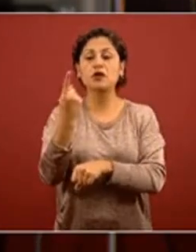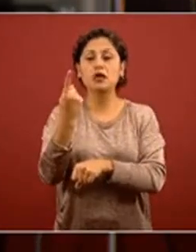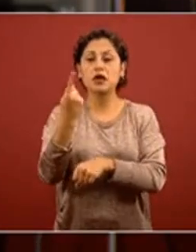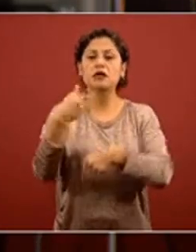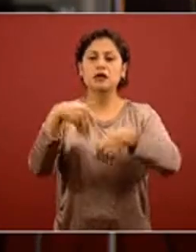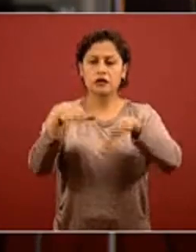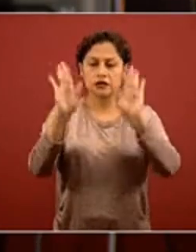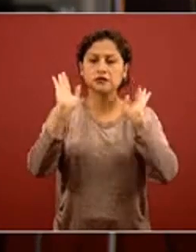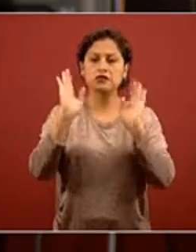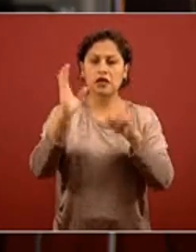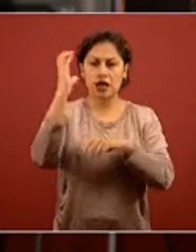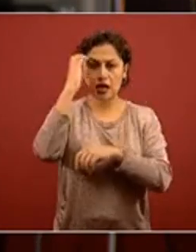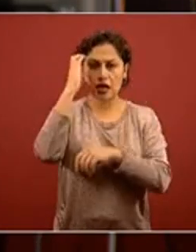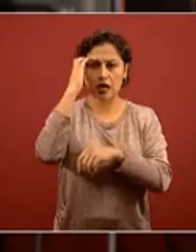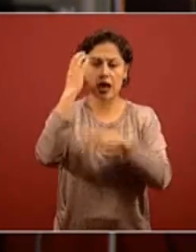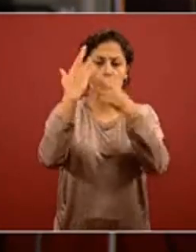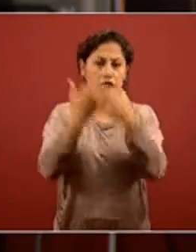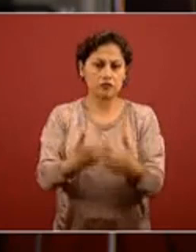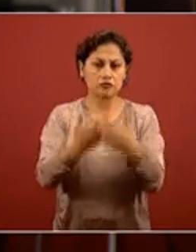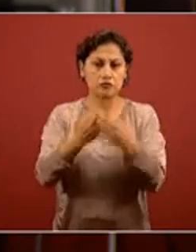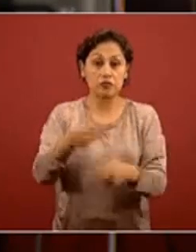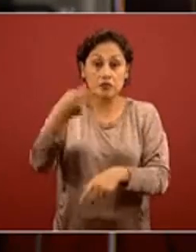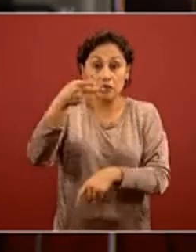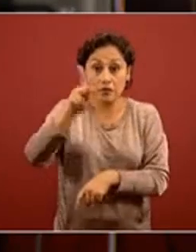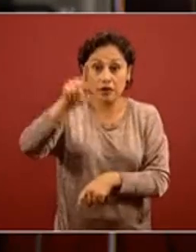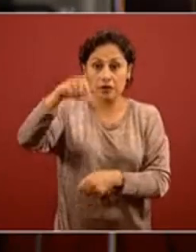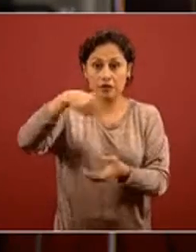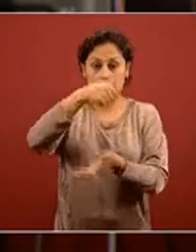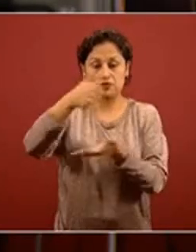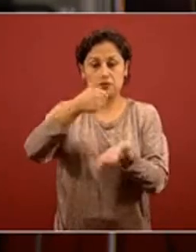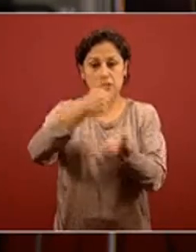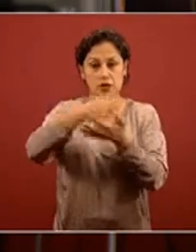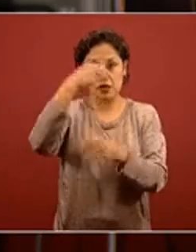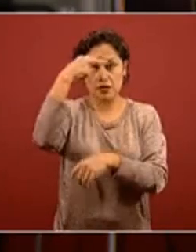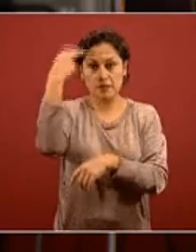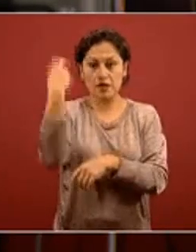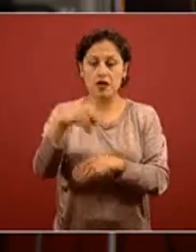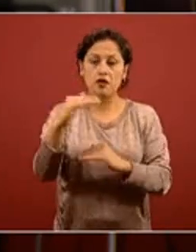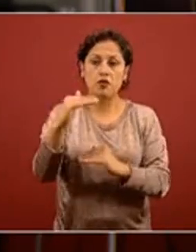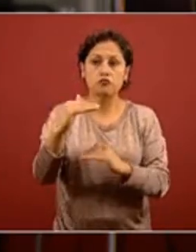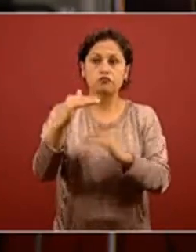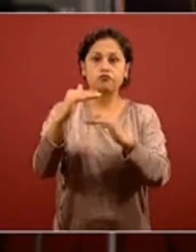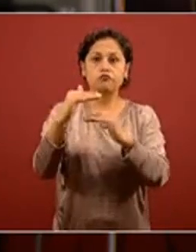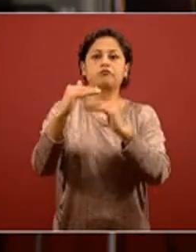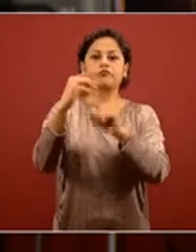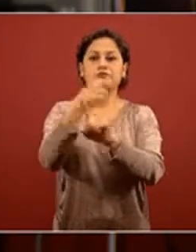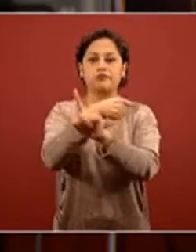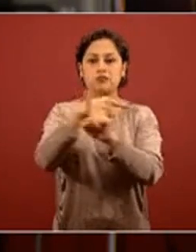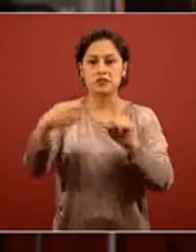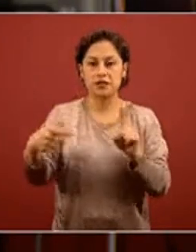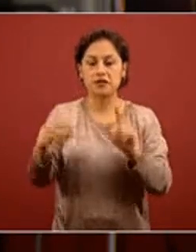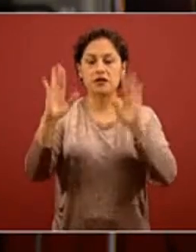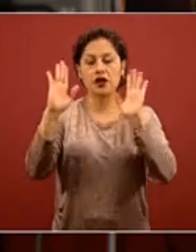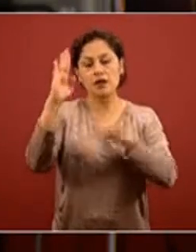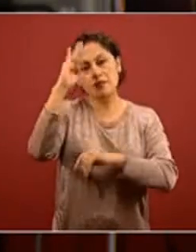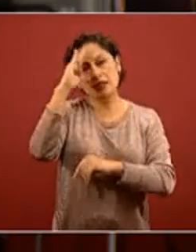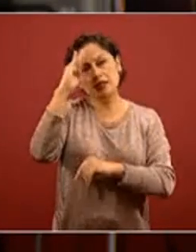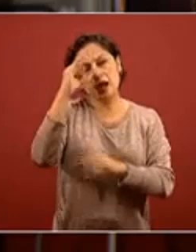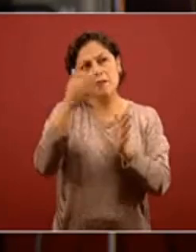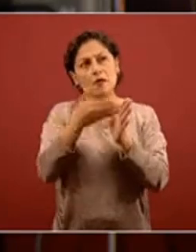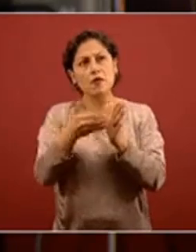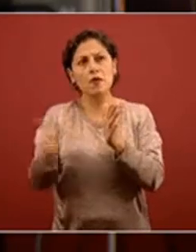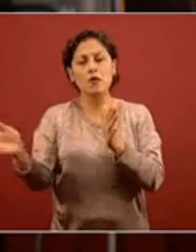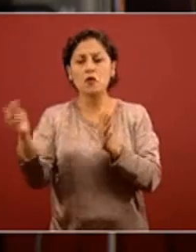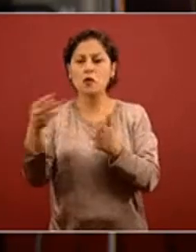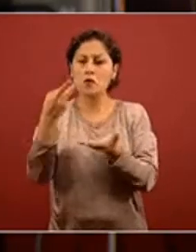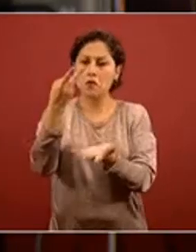pues en la Ciudad de México está a la mitad y si tienen tiempos de recuperación de un mes o del tiempo que de